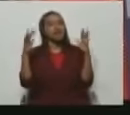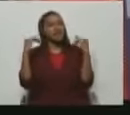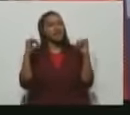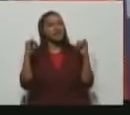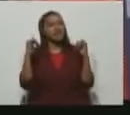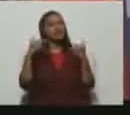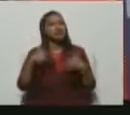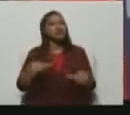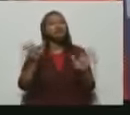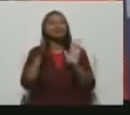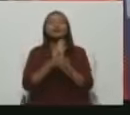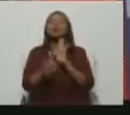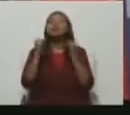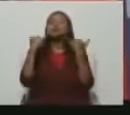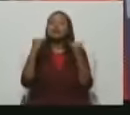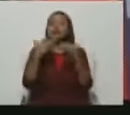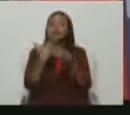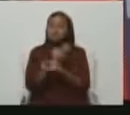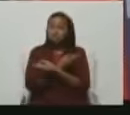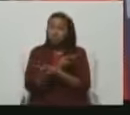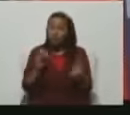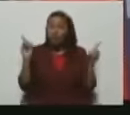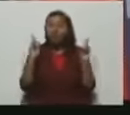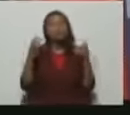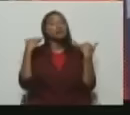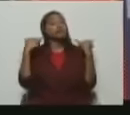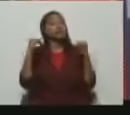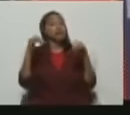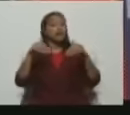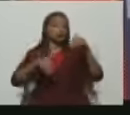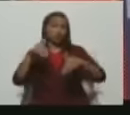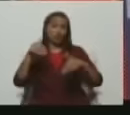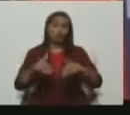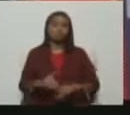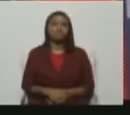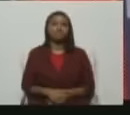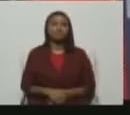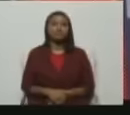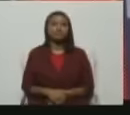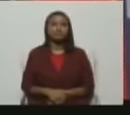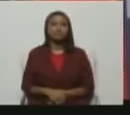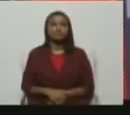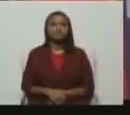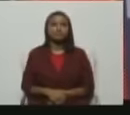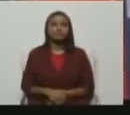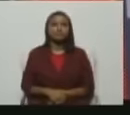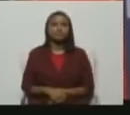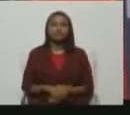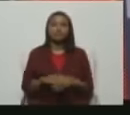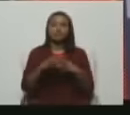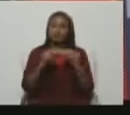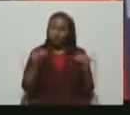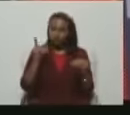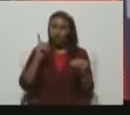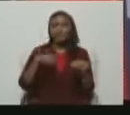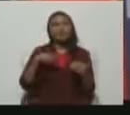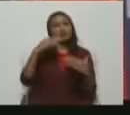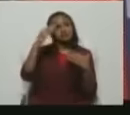fiesta electoral, fiesta de la democracia. Muy estimados y estimadas representantes de los medios de